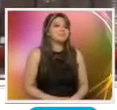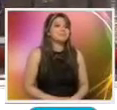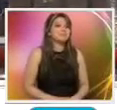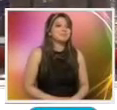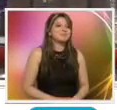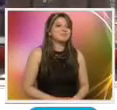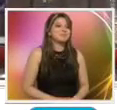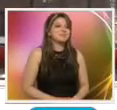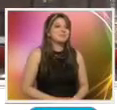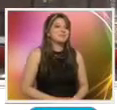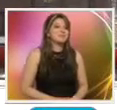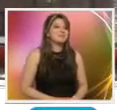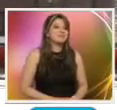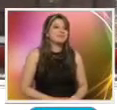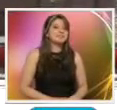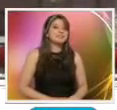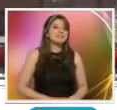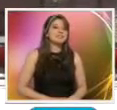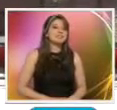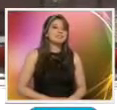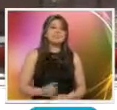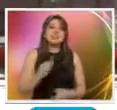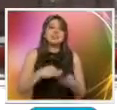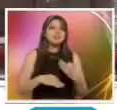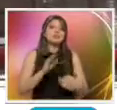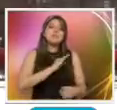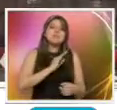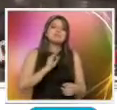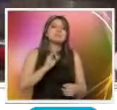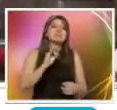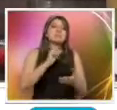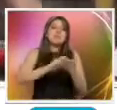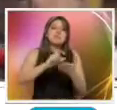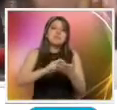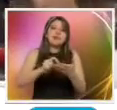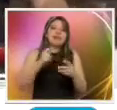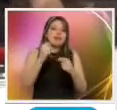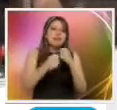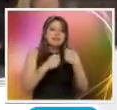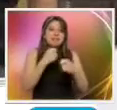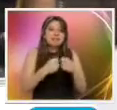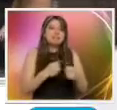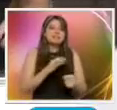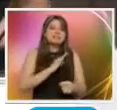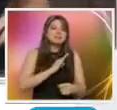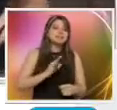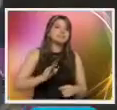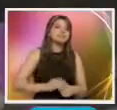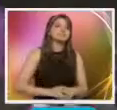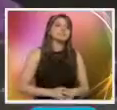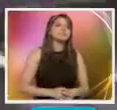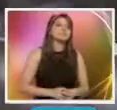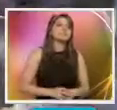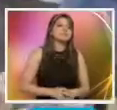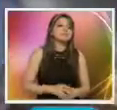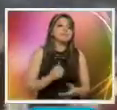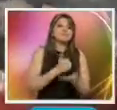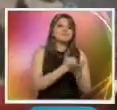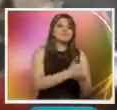Y además todos los productos que estamos usando los pueden conseguir en cualquier lugar. Te voy a ayudar a moverle al atún. Perfecto, muchas Para gracias. que no. Sí,